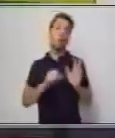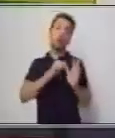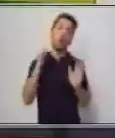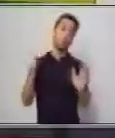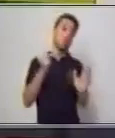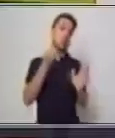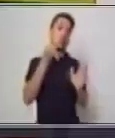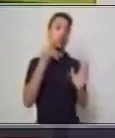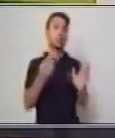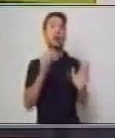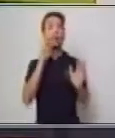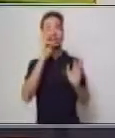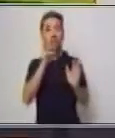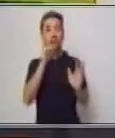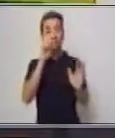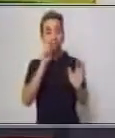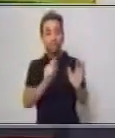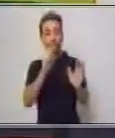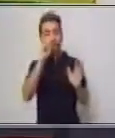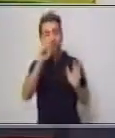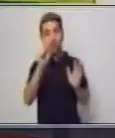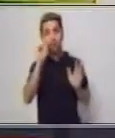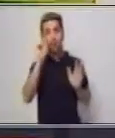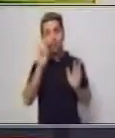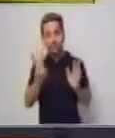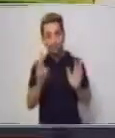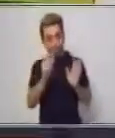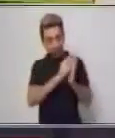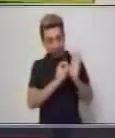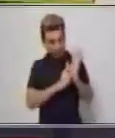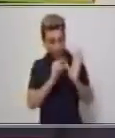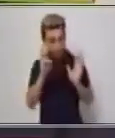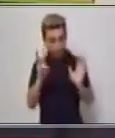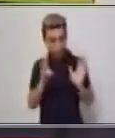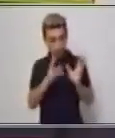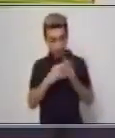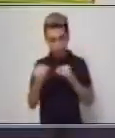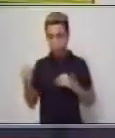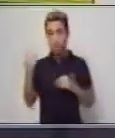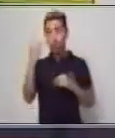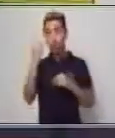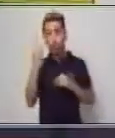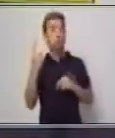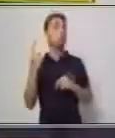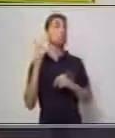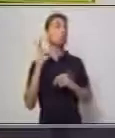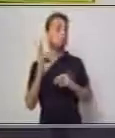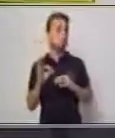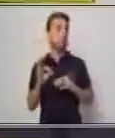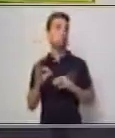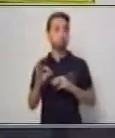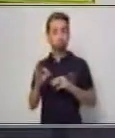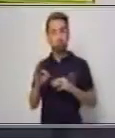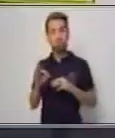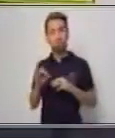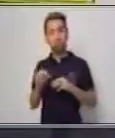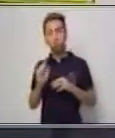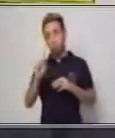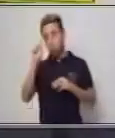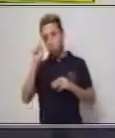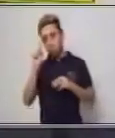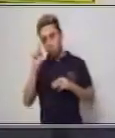número que es 3. 3 dividido dentro de 3 me va a dar a 1. Excelente, entonces aquí colocamos el 1